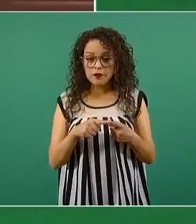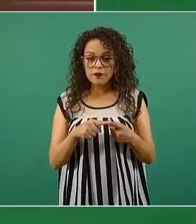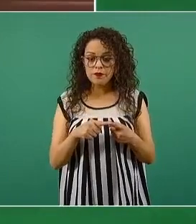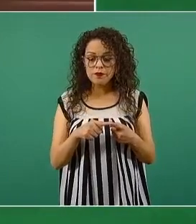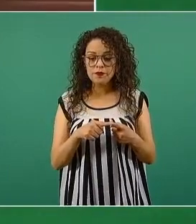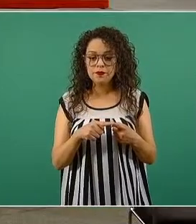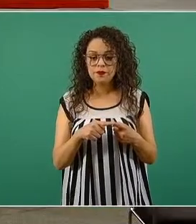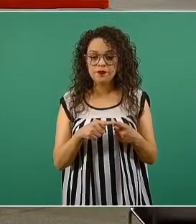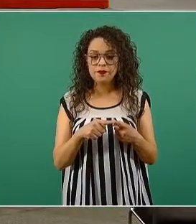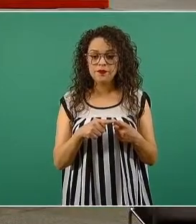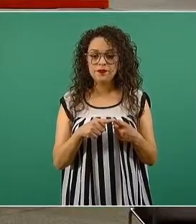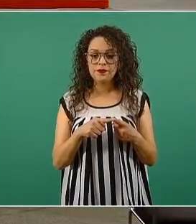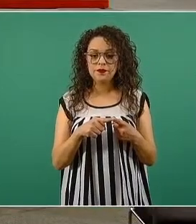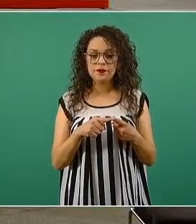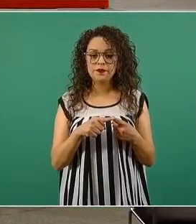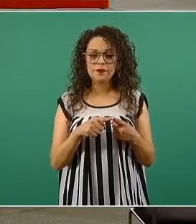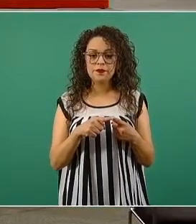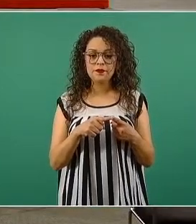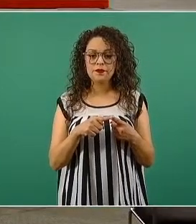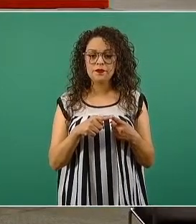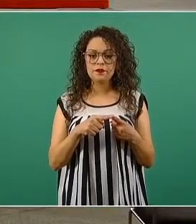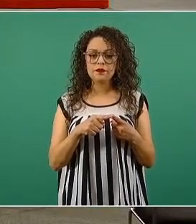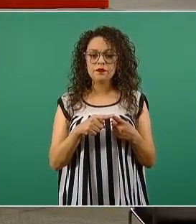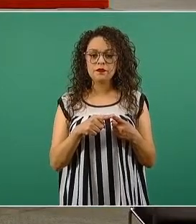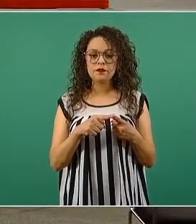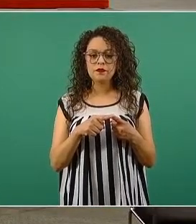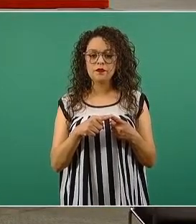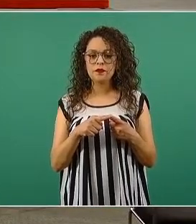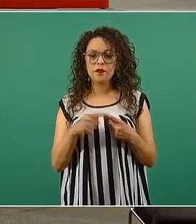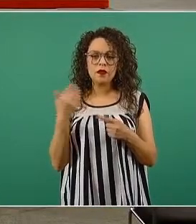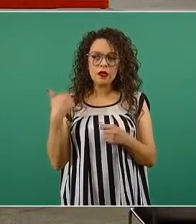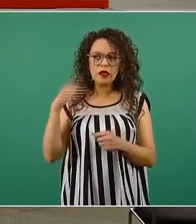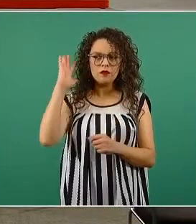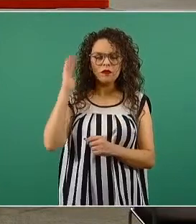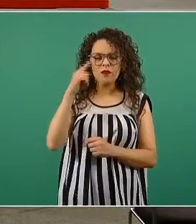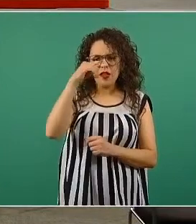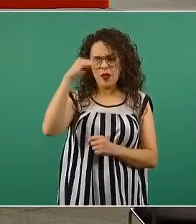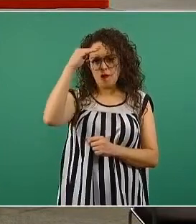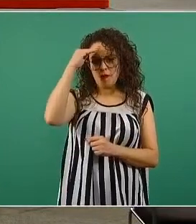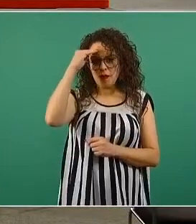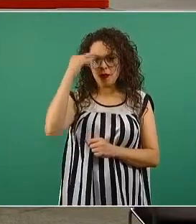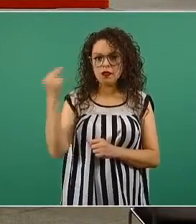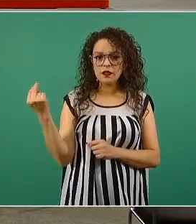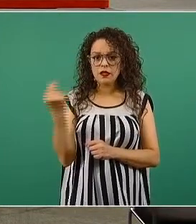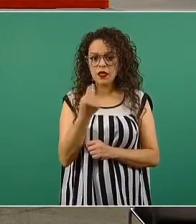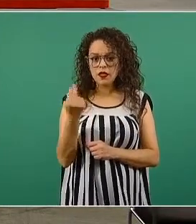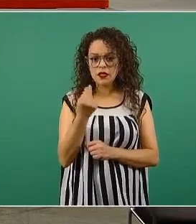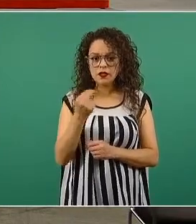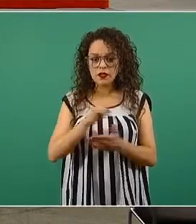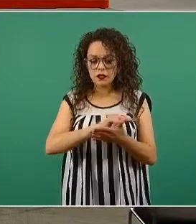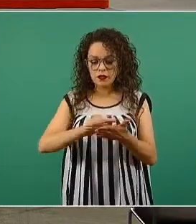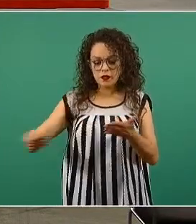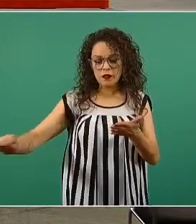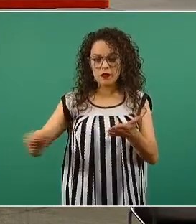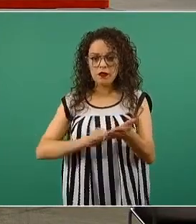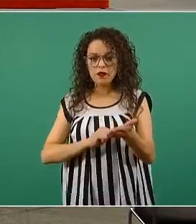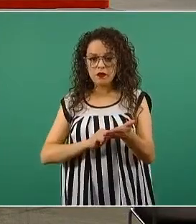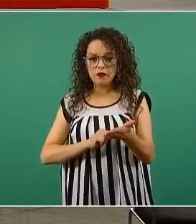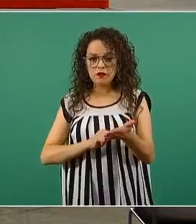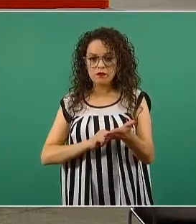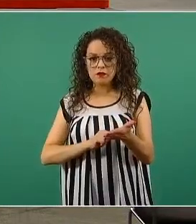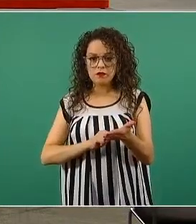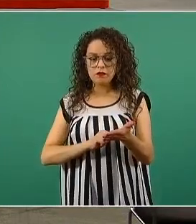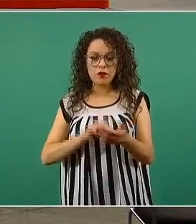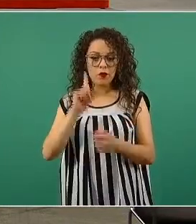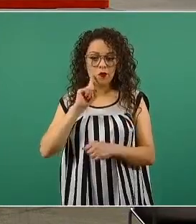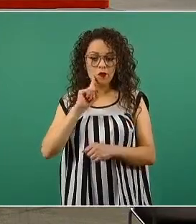en algún momento se pensó la necesidad de tener un consentimiento informado y firmado por las